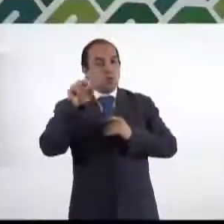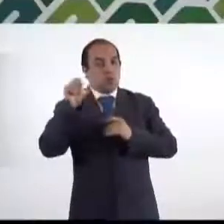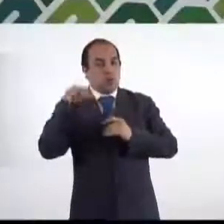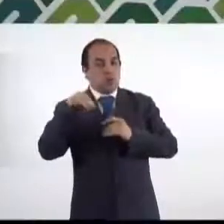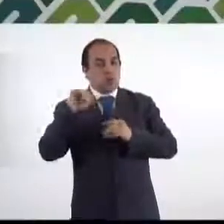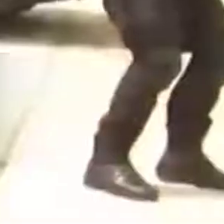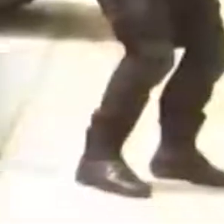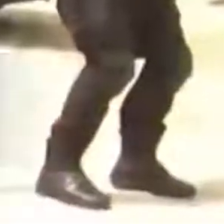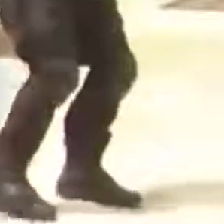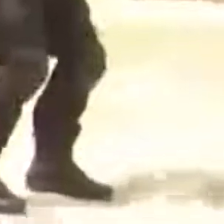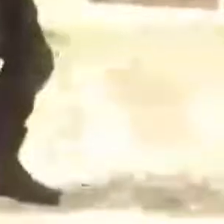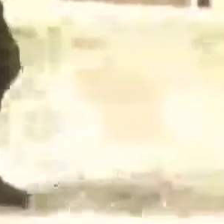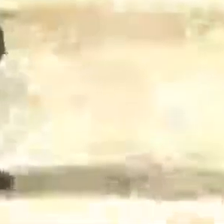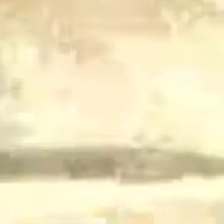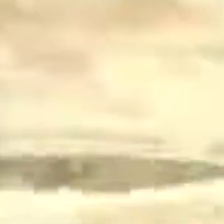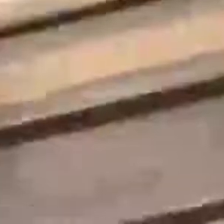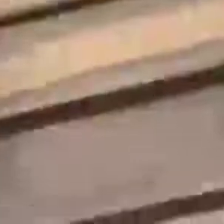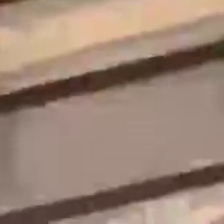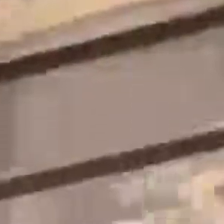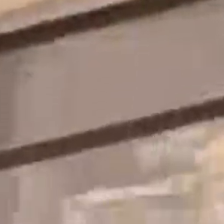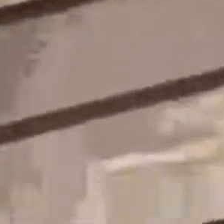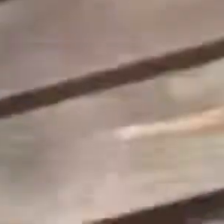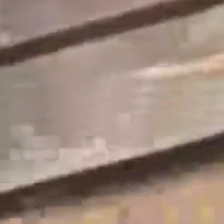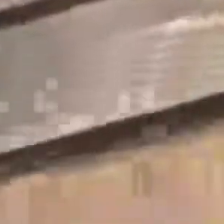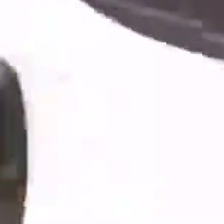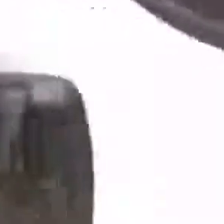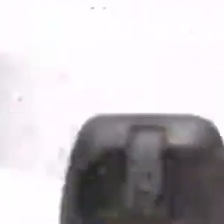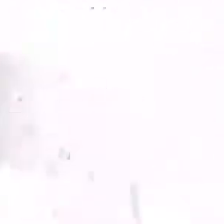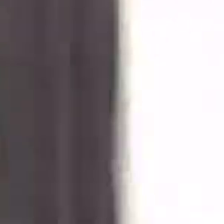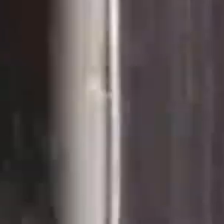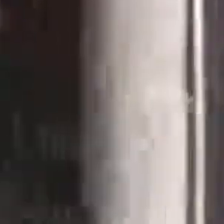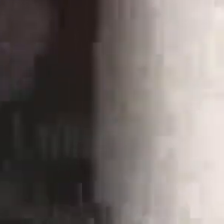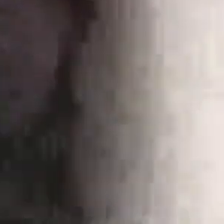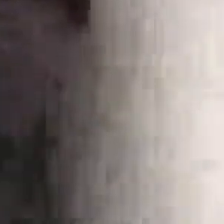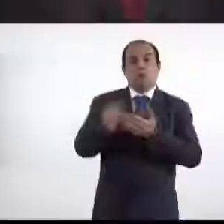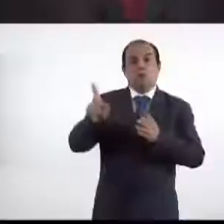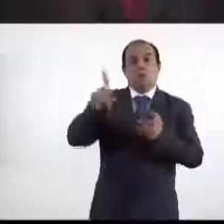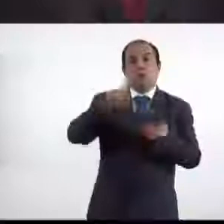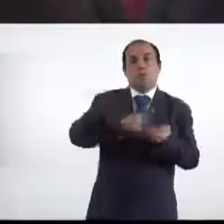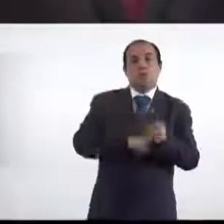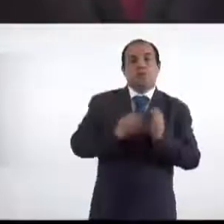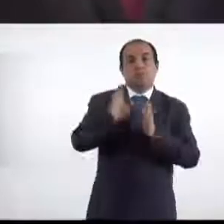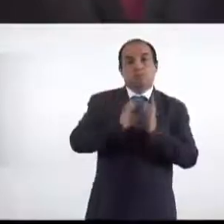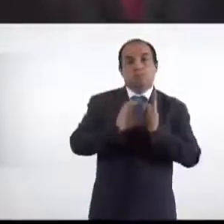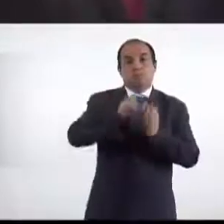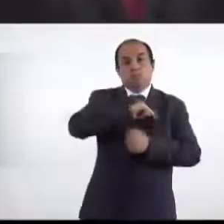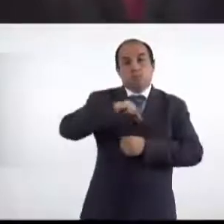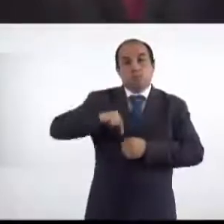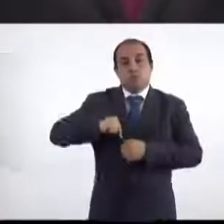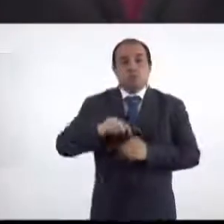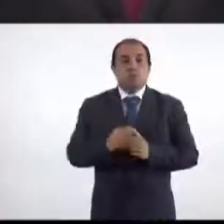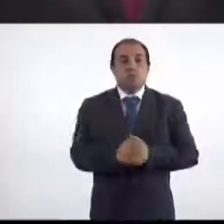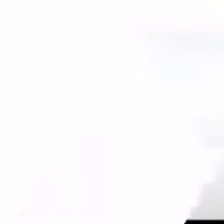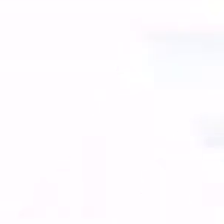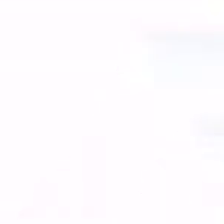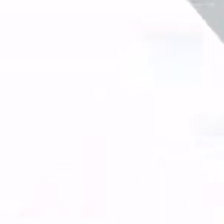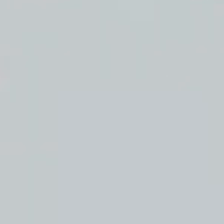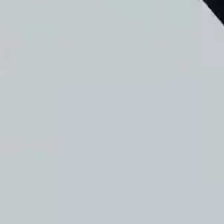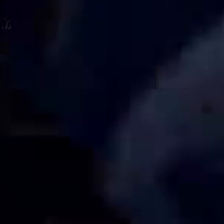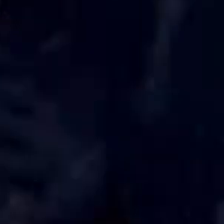vínculo de la policía y menos de los altos mandos con la delincuencia, porque un policía no puede actuar como un delincuente.